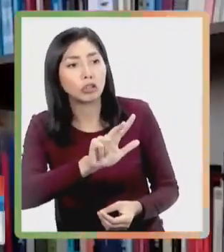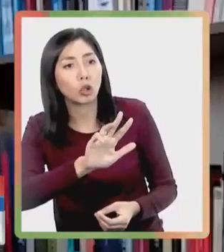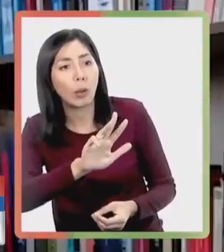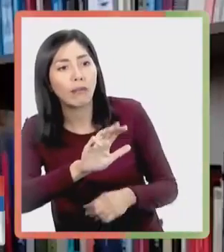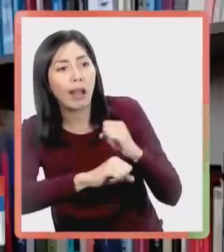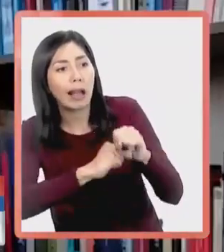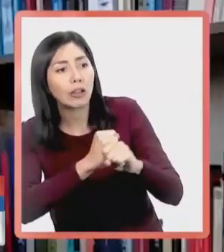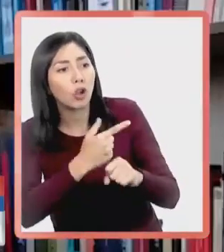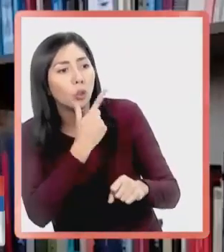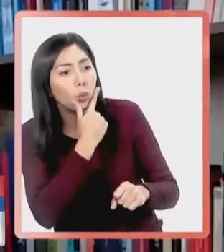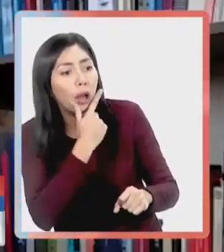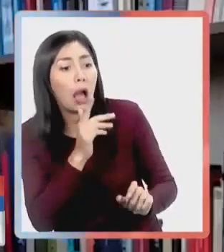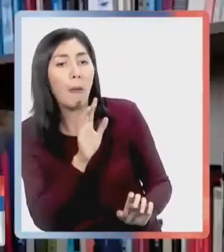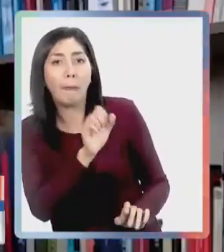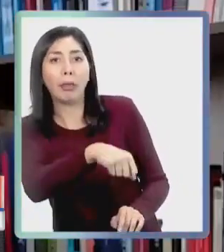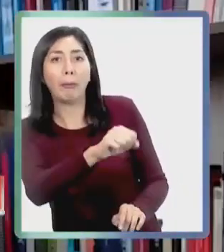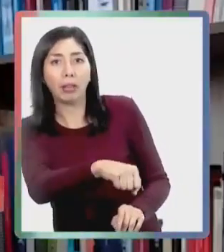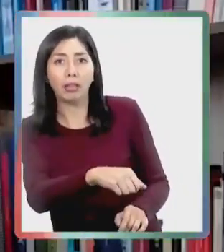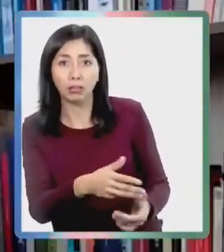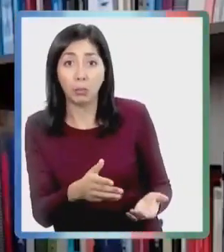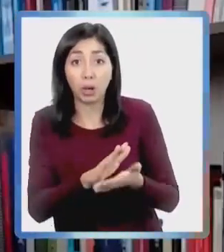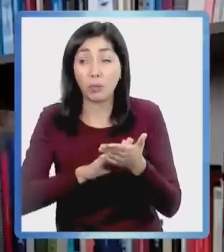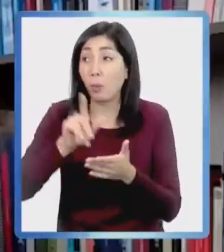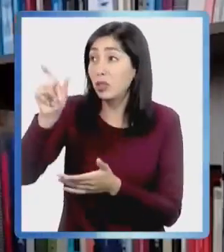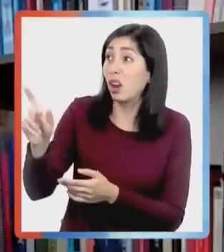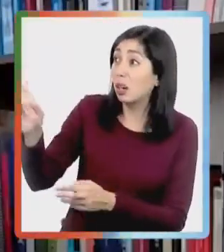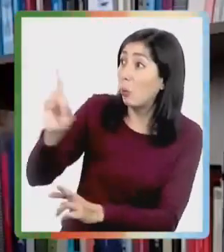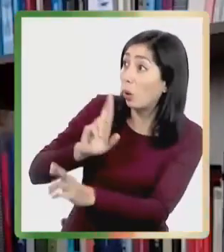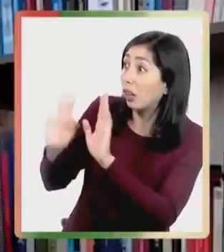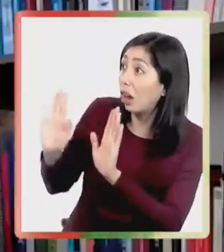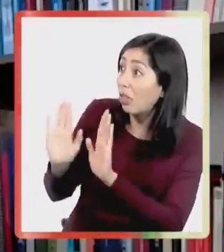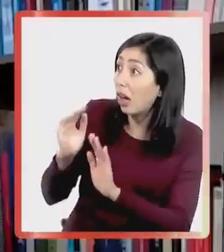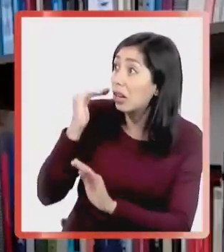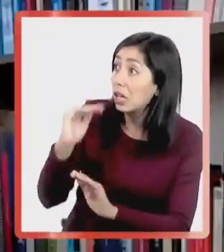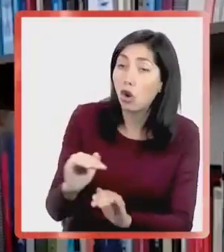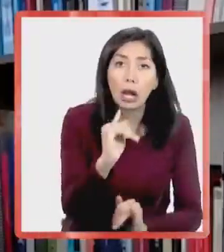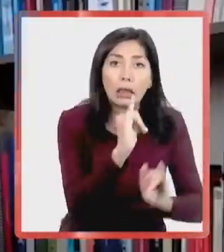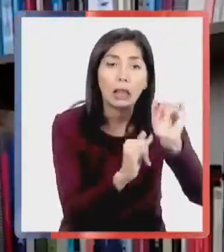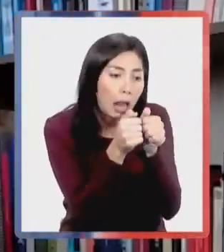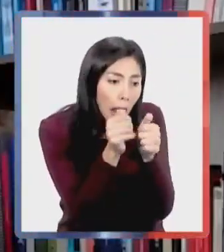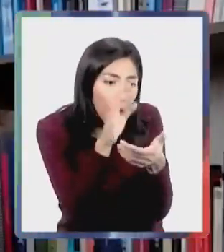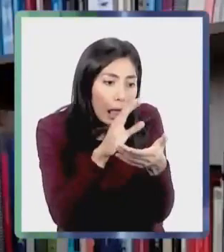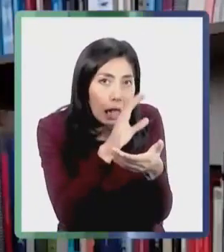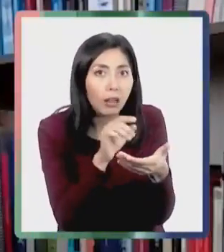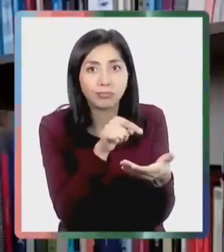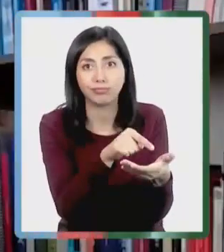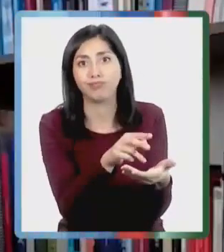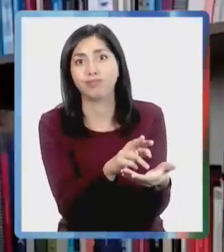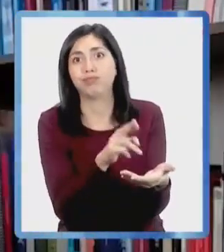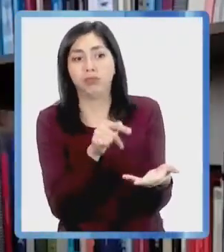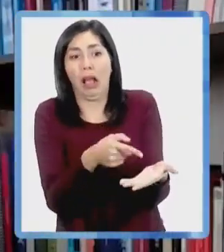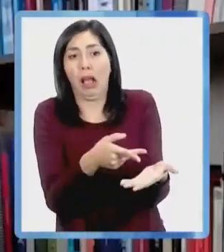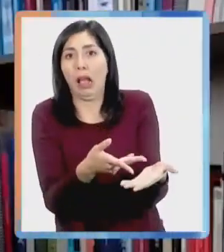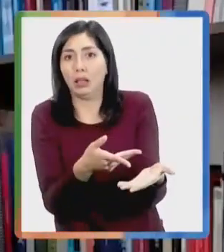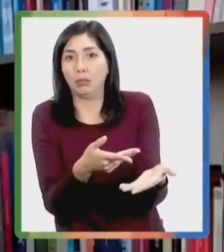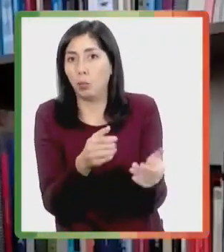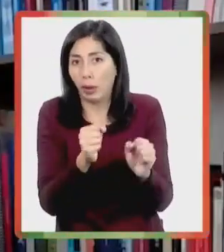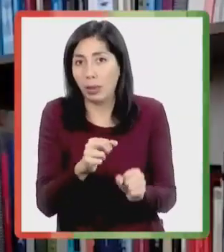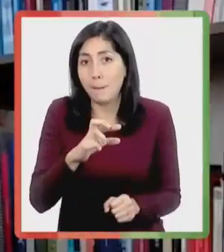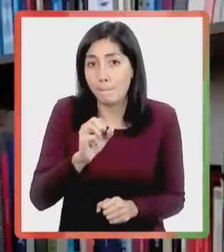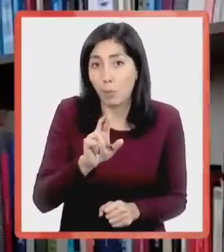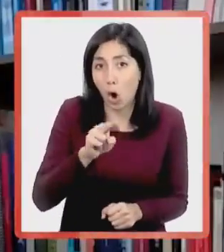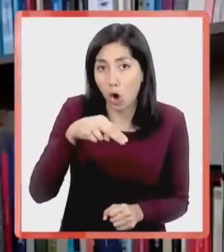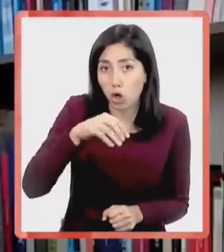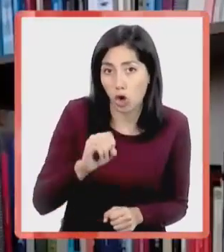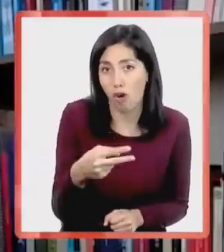sus profesores o sus cuidadores, lo van a buscar en internet. Y obviamente les va a llegar no cosas de la mejor calidad, ni